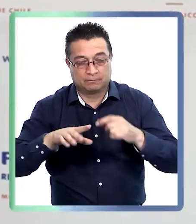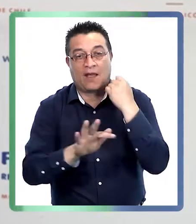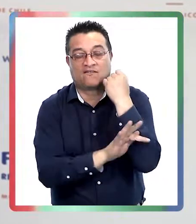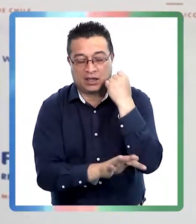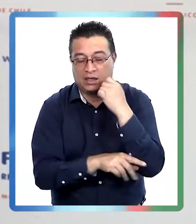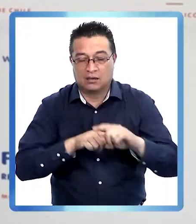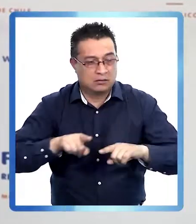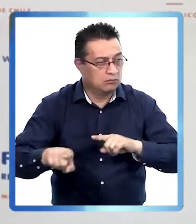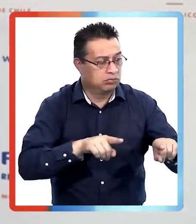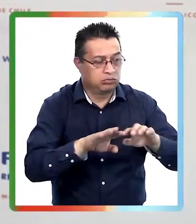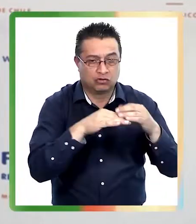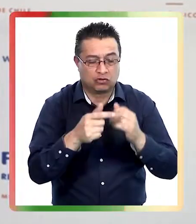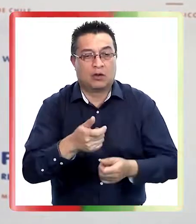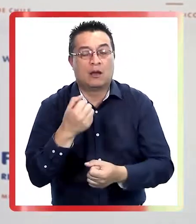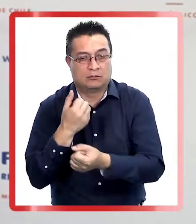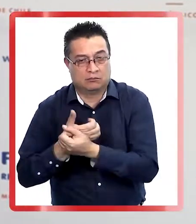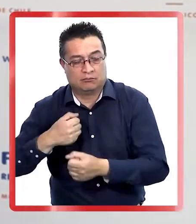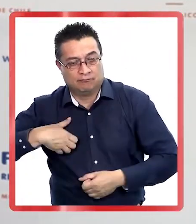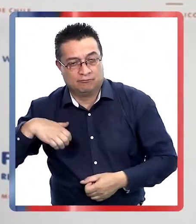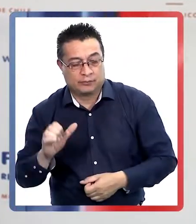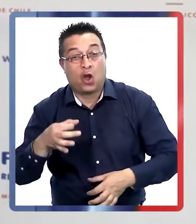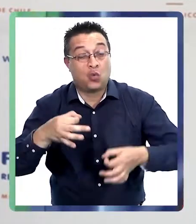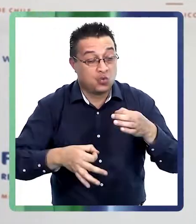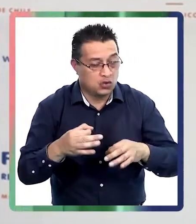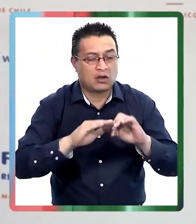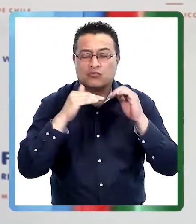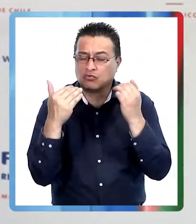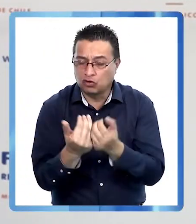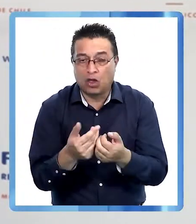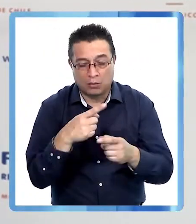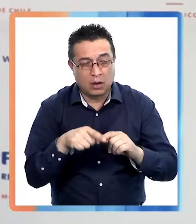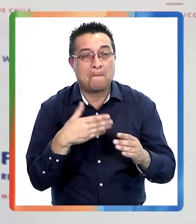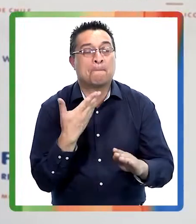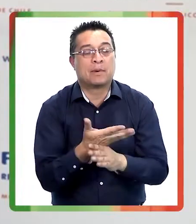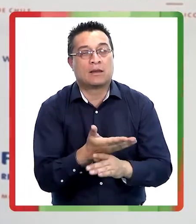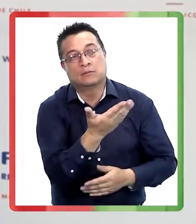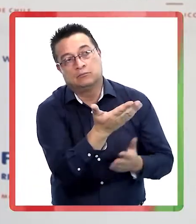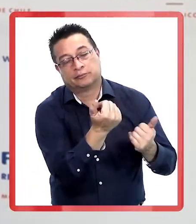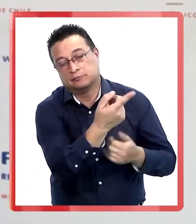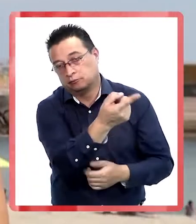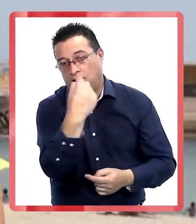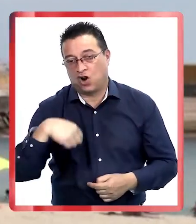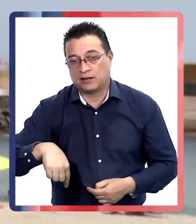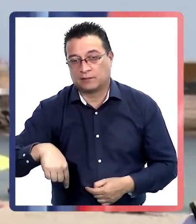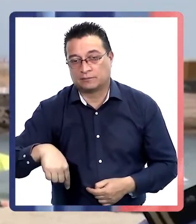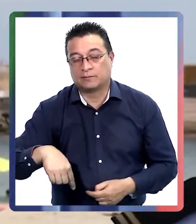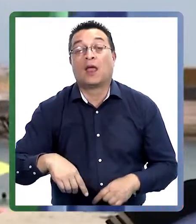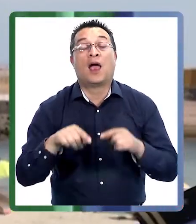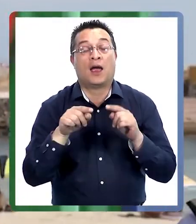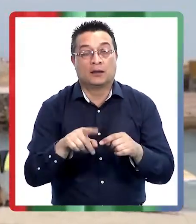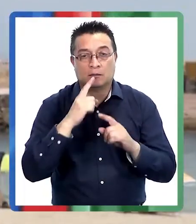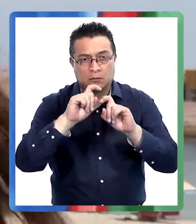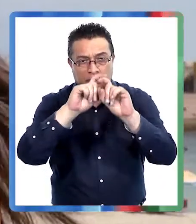las diligencias pertinentes, tanto a nivel policial como judicial, para los efectos de solicitar su extradición. La